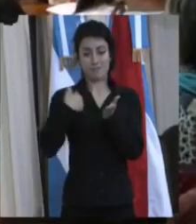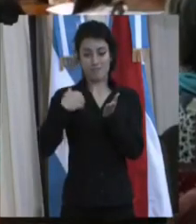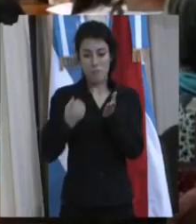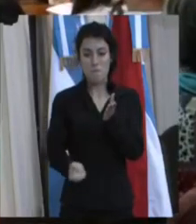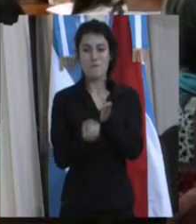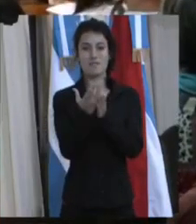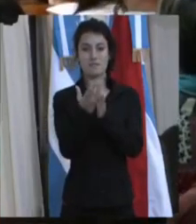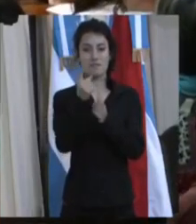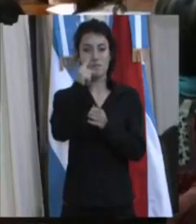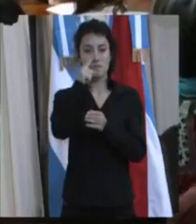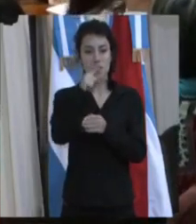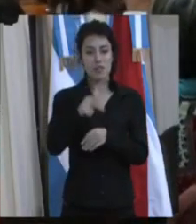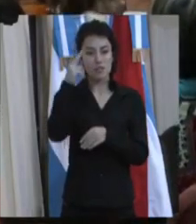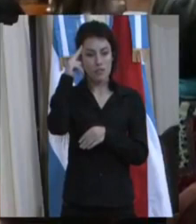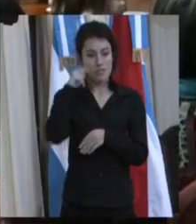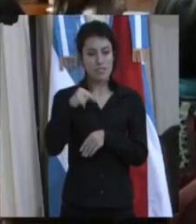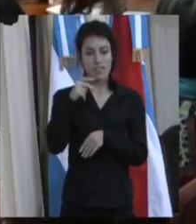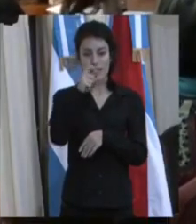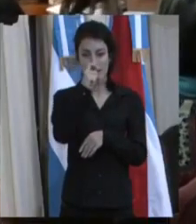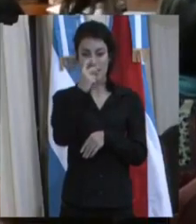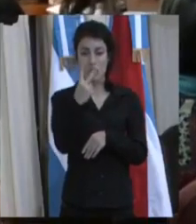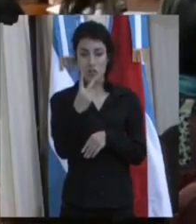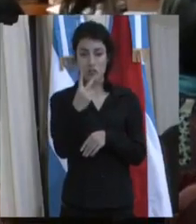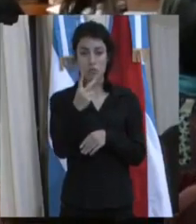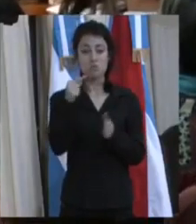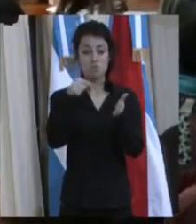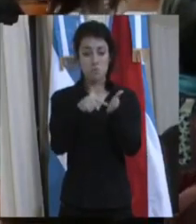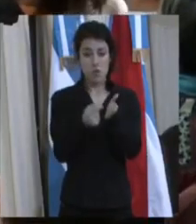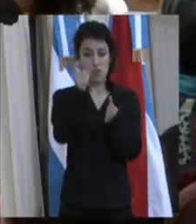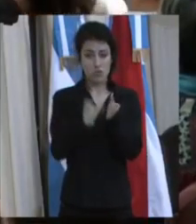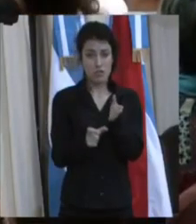1972, un estudiante de la Facultad de Medicina de Buenos Aires